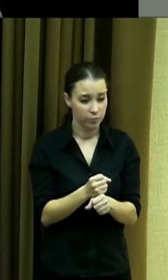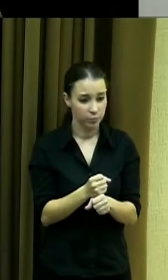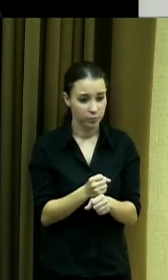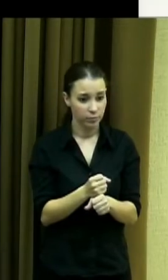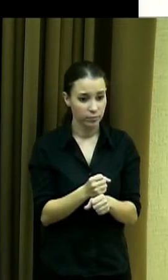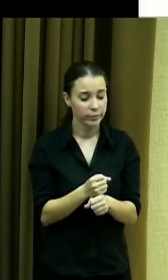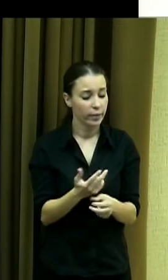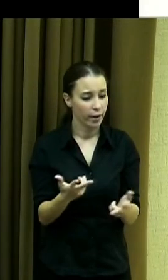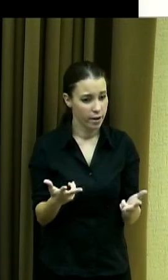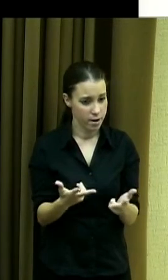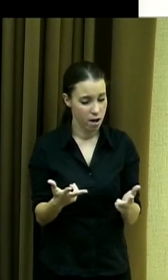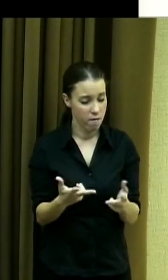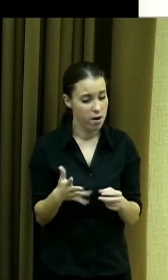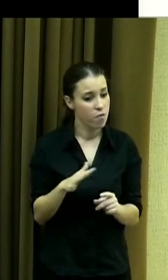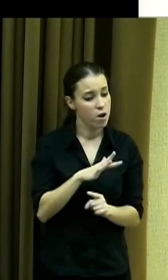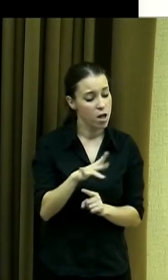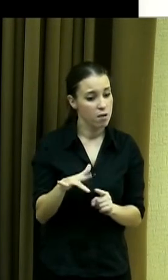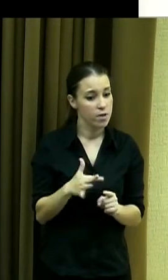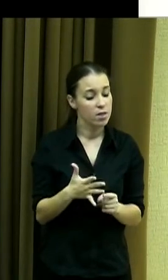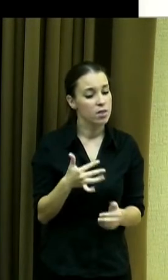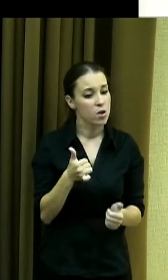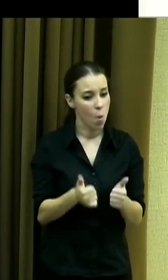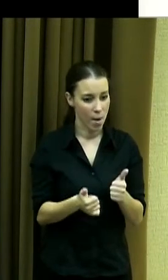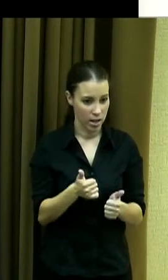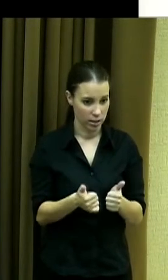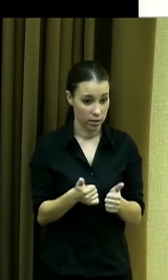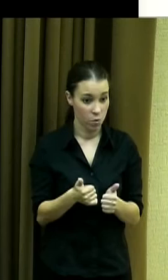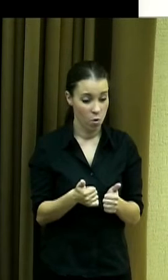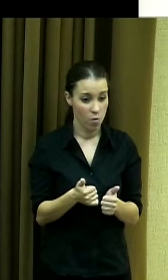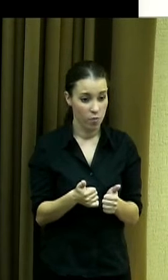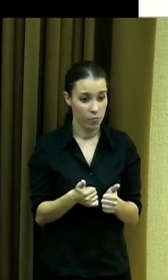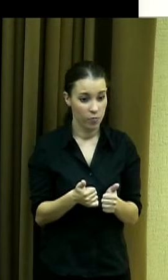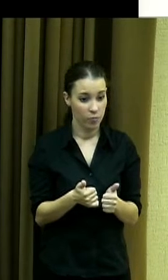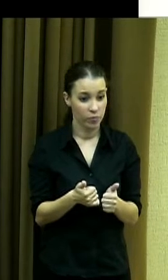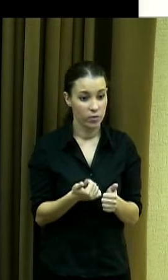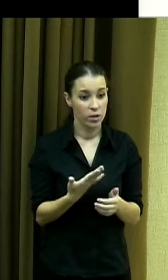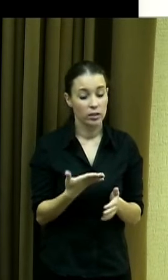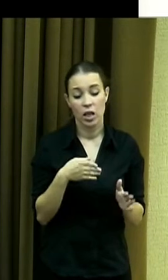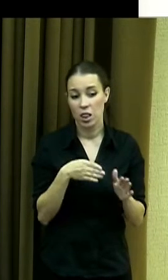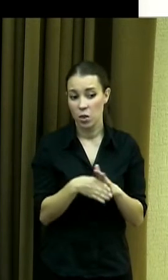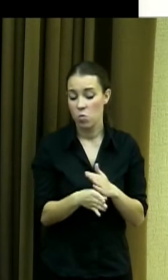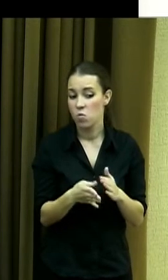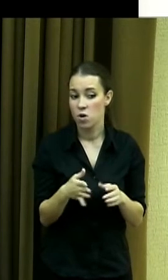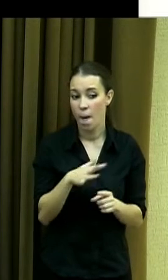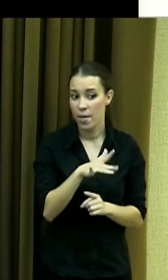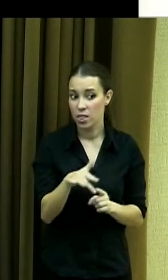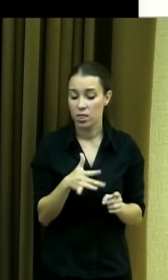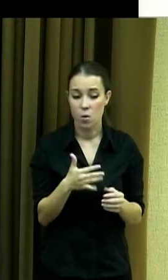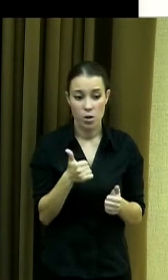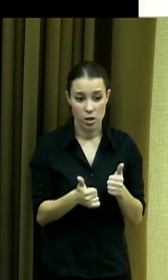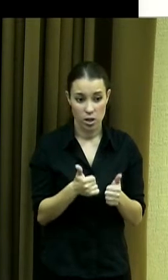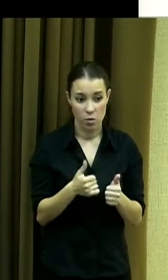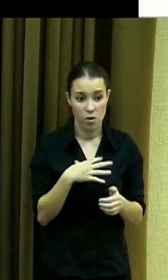es grave en un ambiente competitivo. Si es capaz de acceder a un ambiente competitivo, puede funcionar